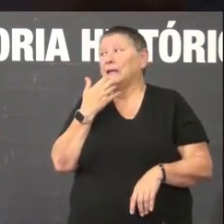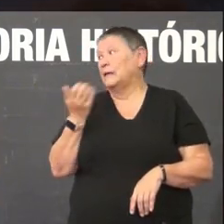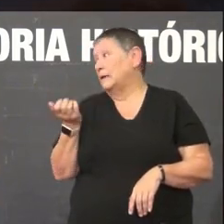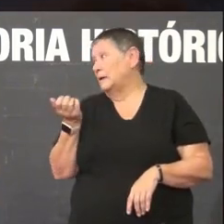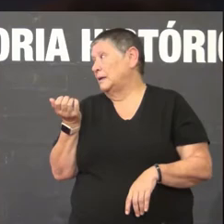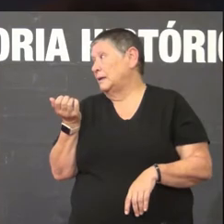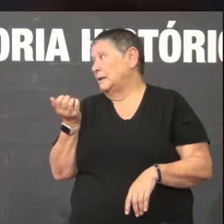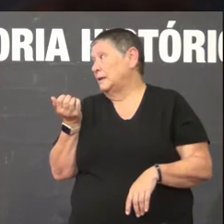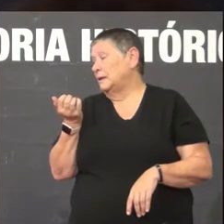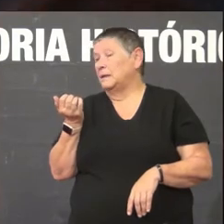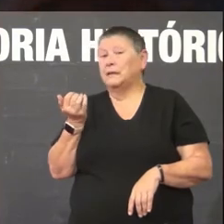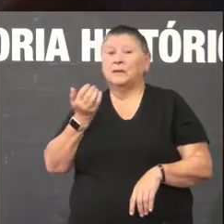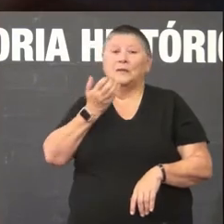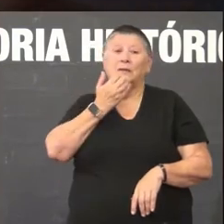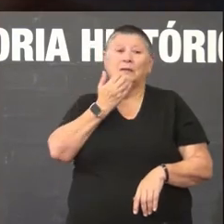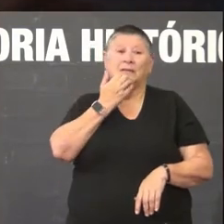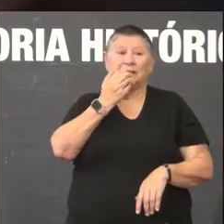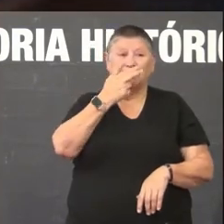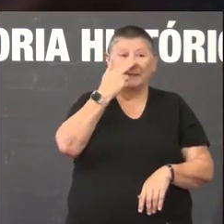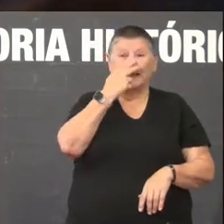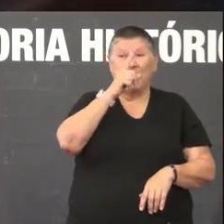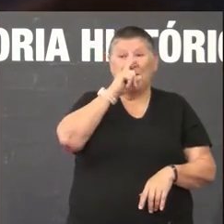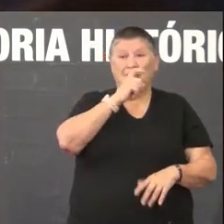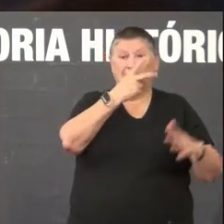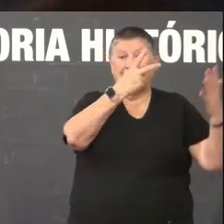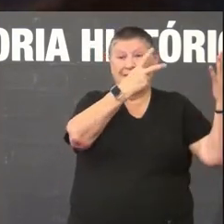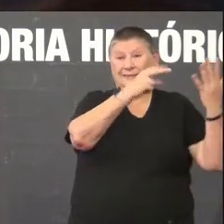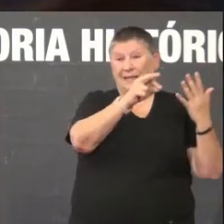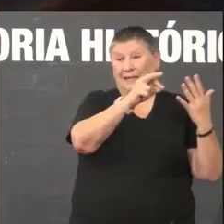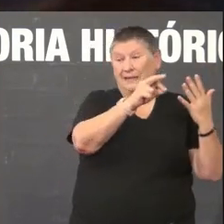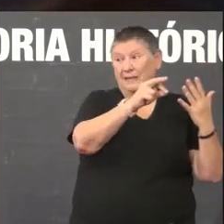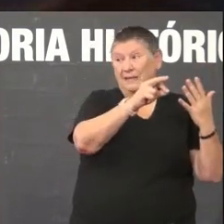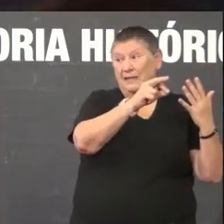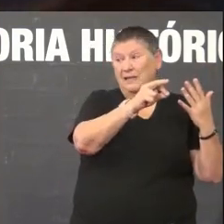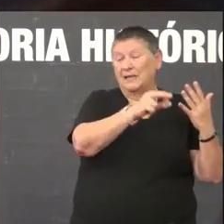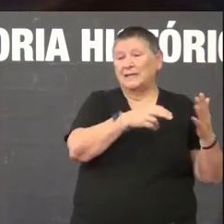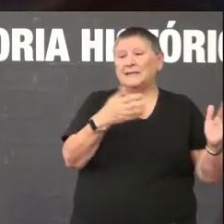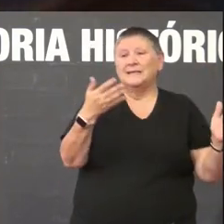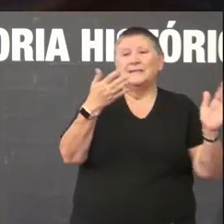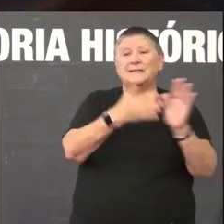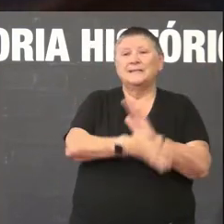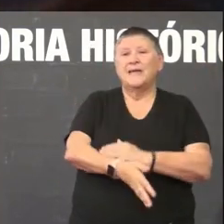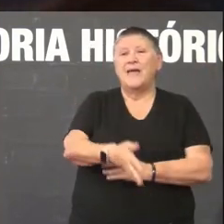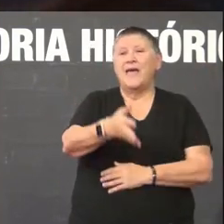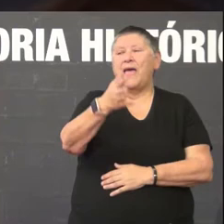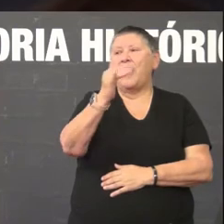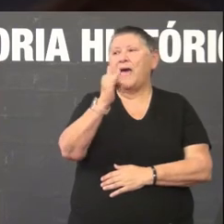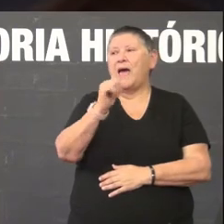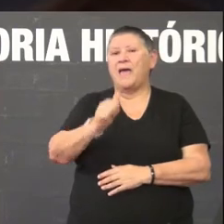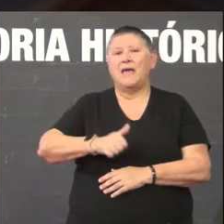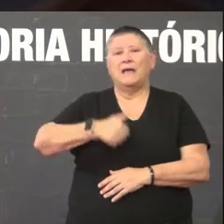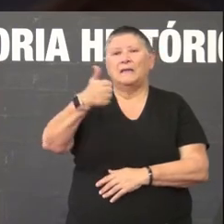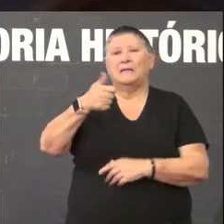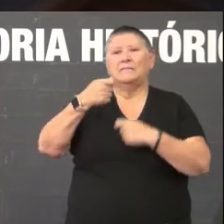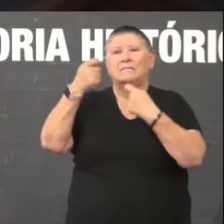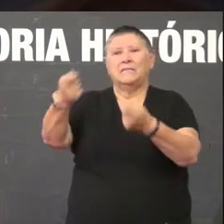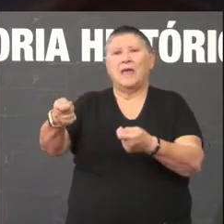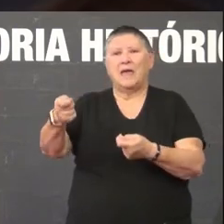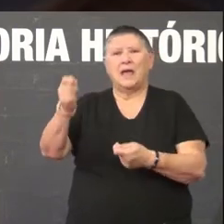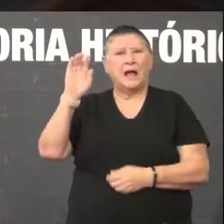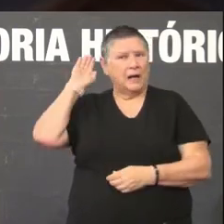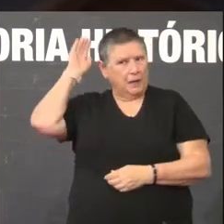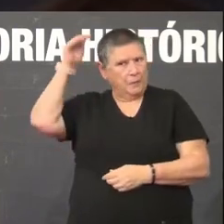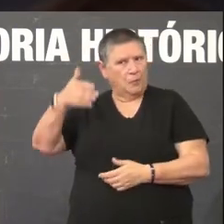os inquéritos feitos desde os anos 70 sempre dan gañadora a república. No